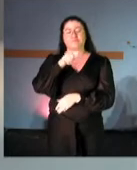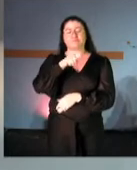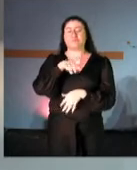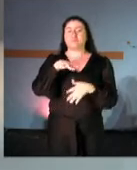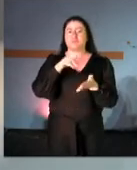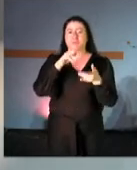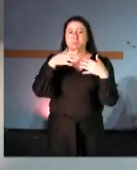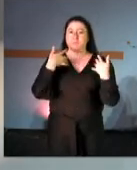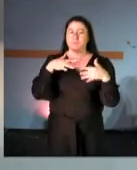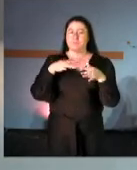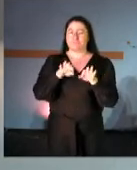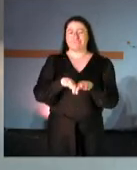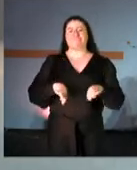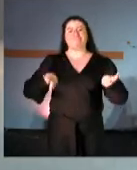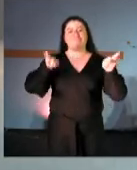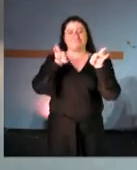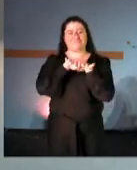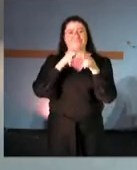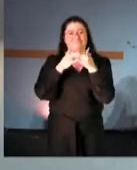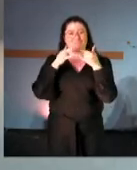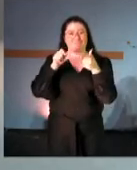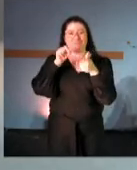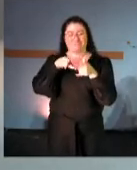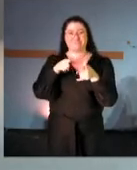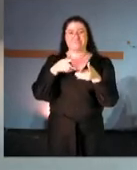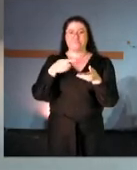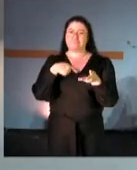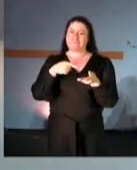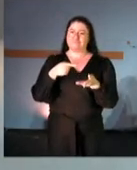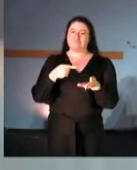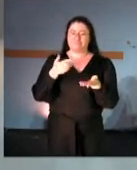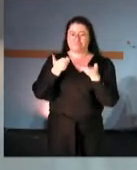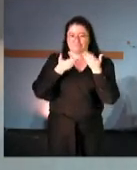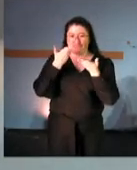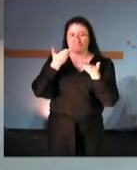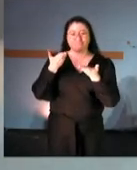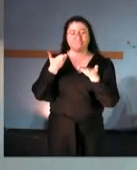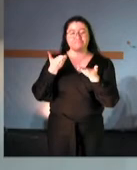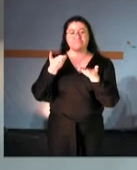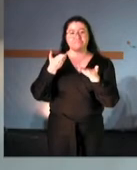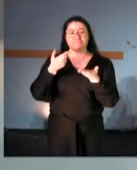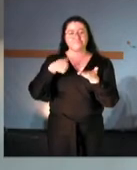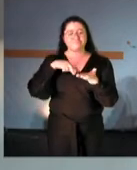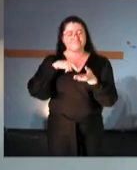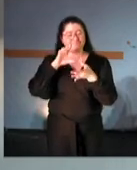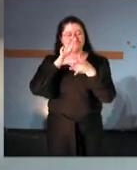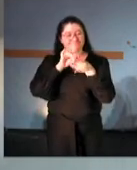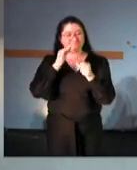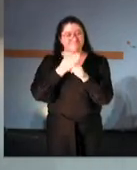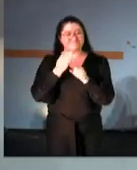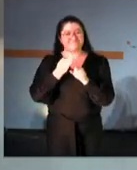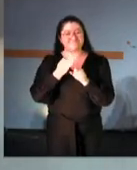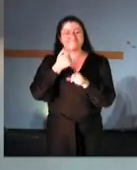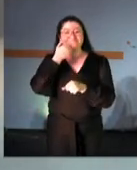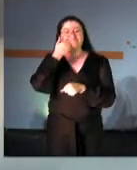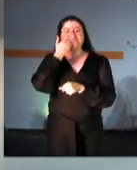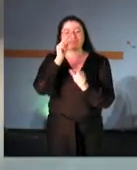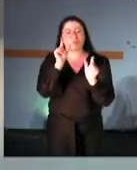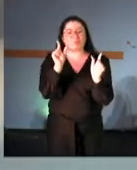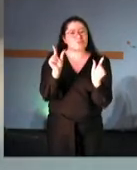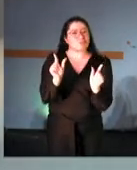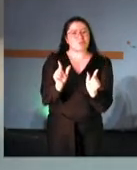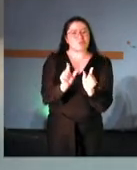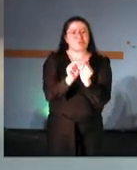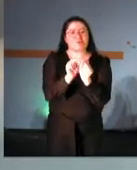estudioso, pero también protagonista de la historia que vamos a contar. Quería hacerles un muy breve resumen, por